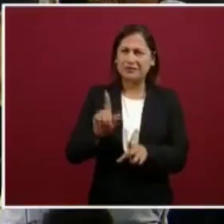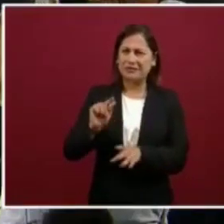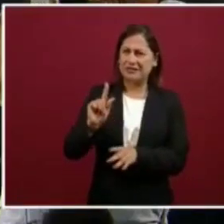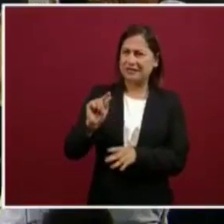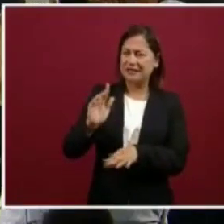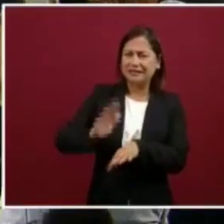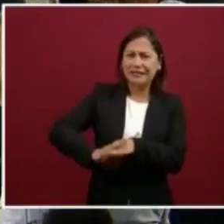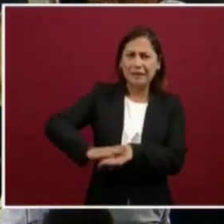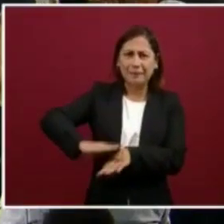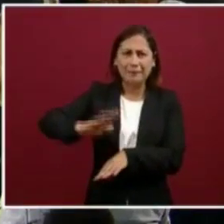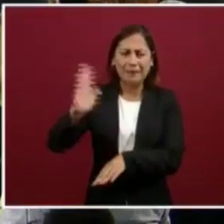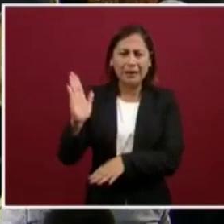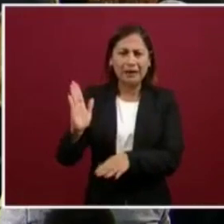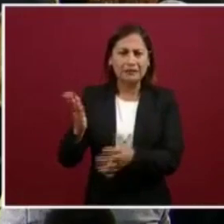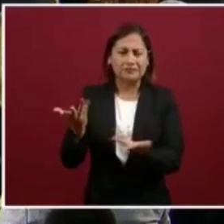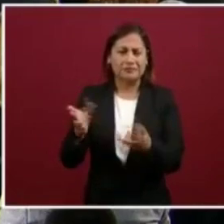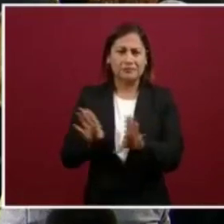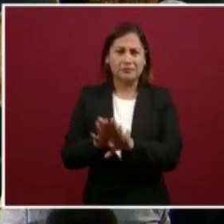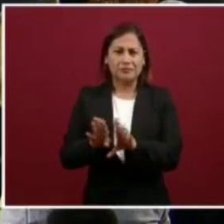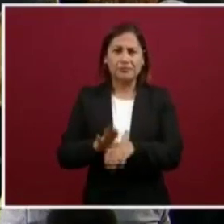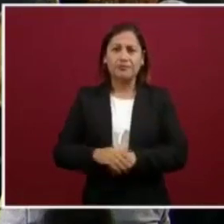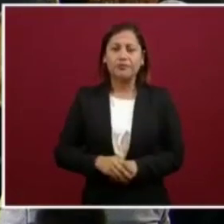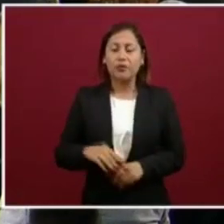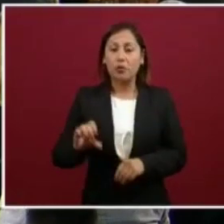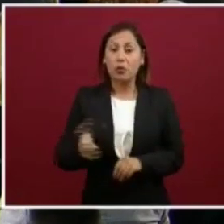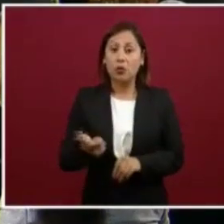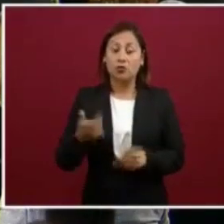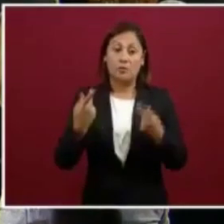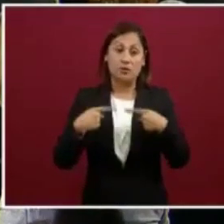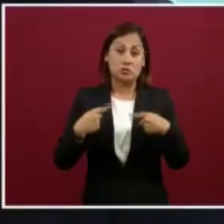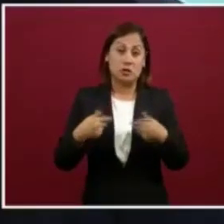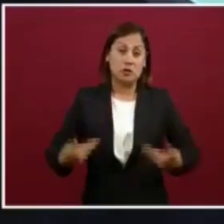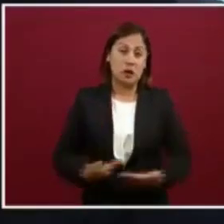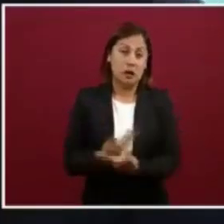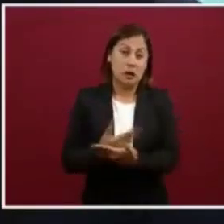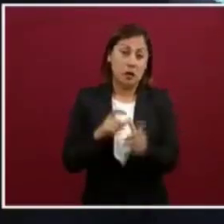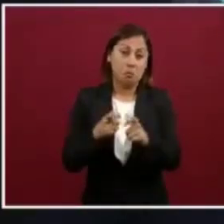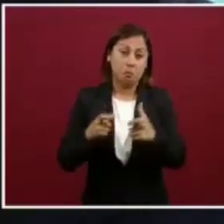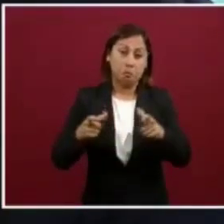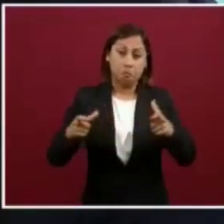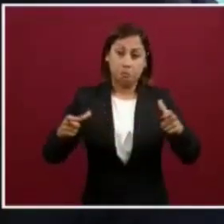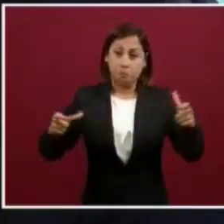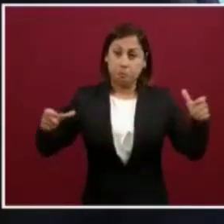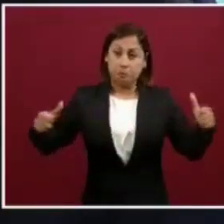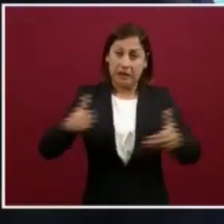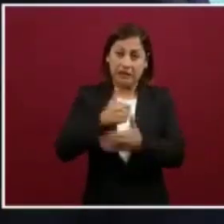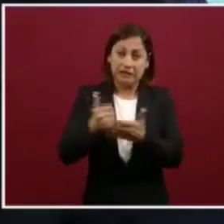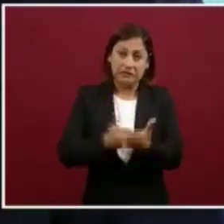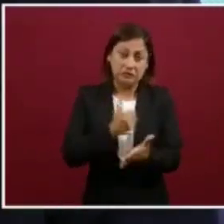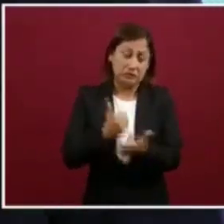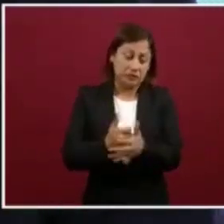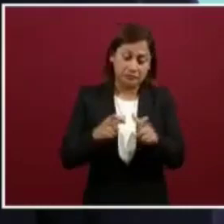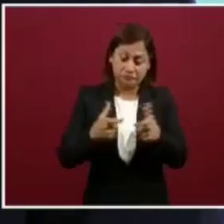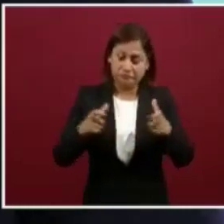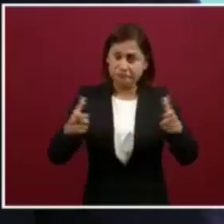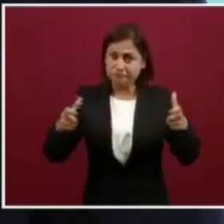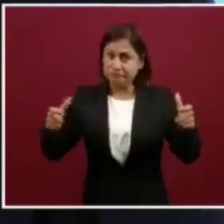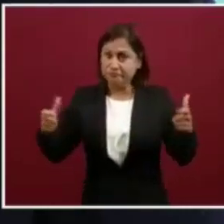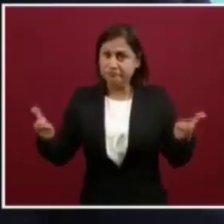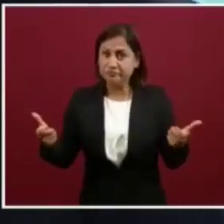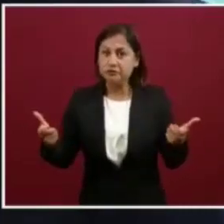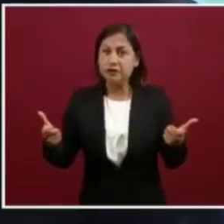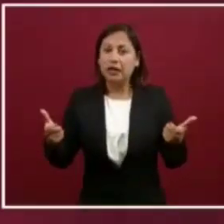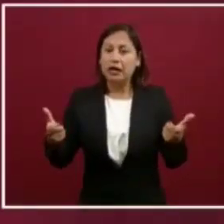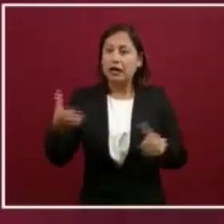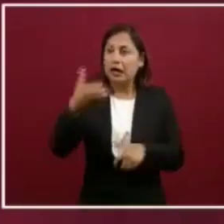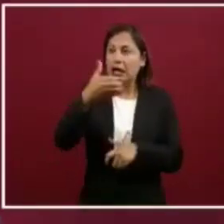caridad. Segundo, hay un alto crecimiento demográfico, las ciudades están creciendo muy dinámicamente y las zonas